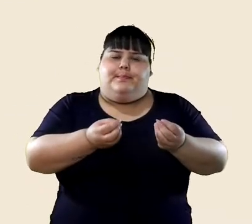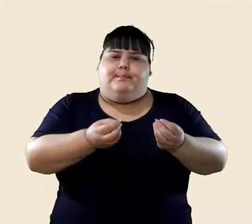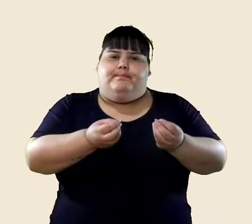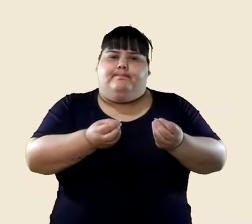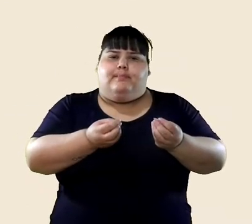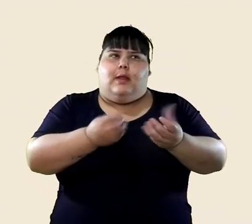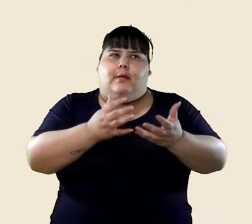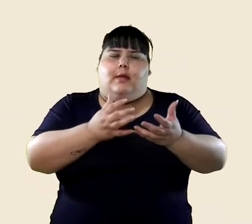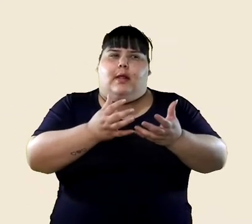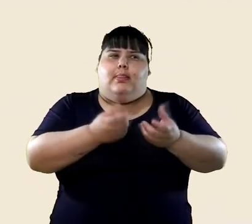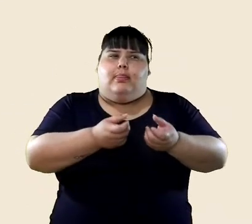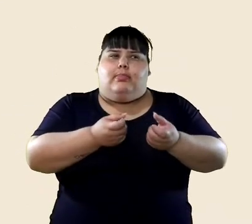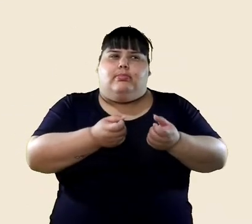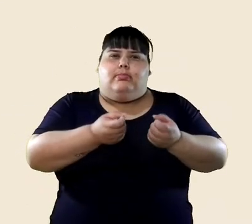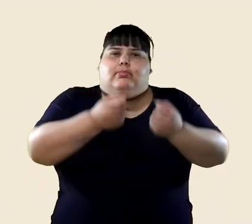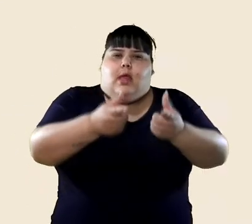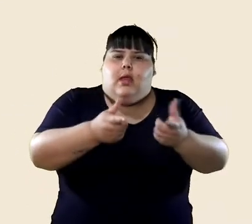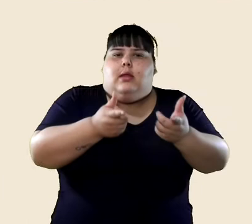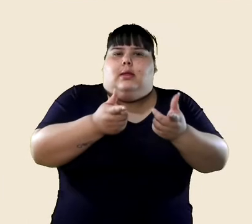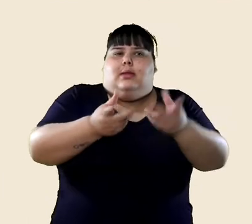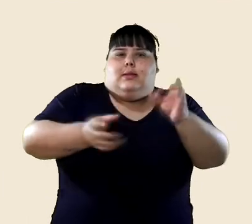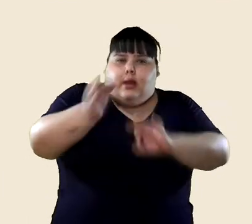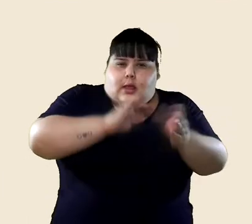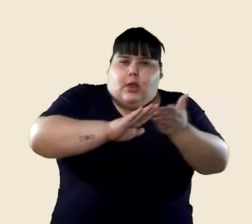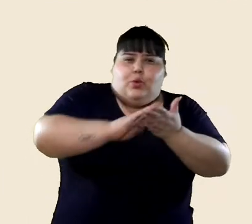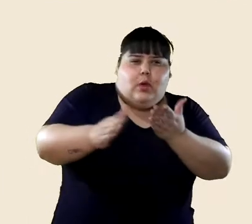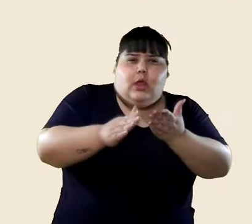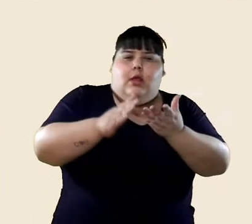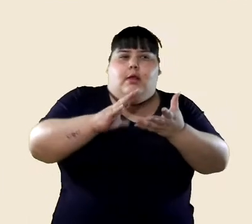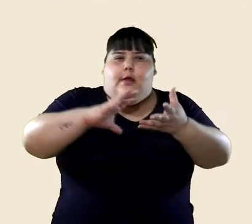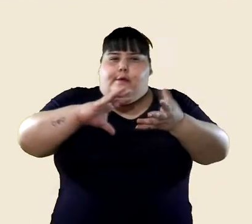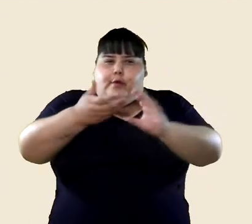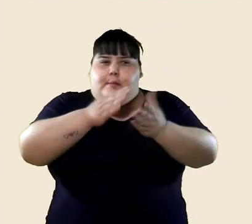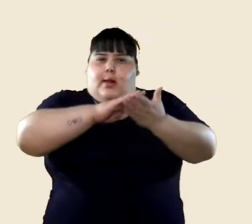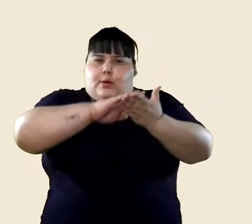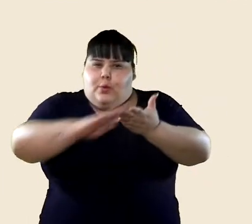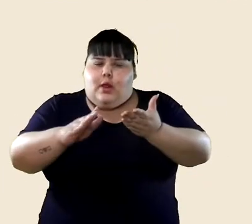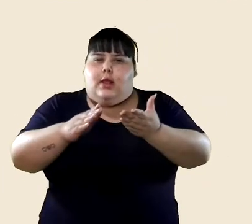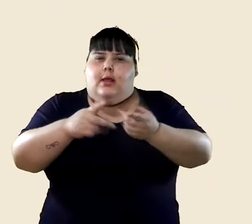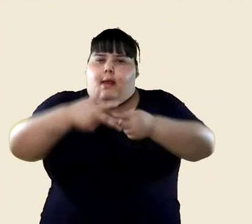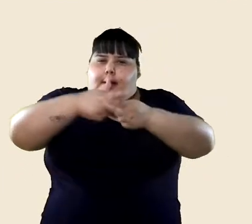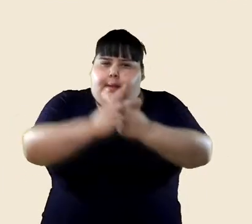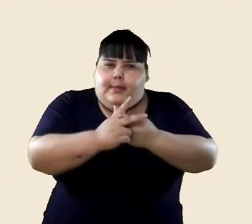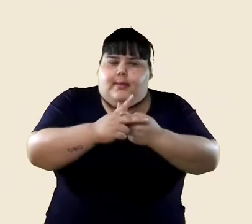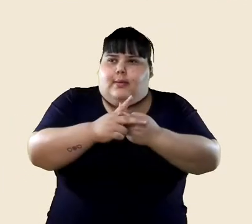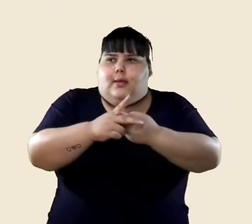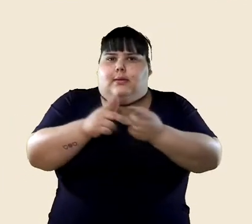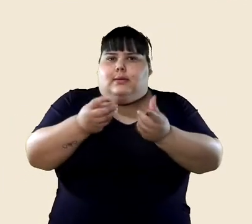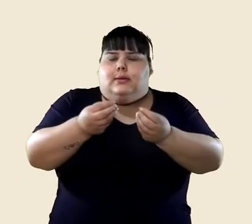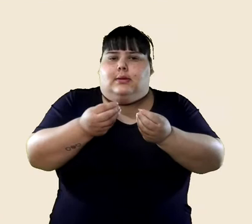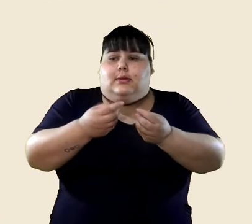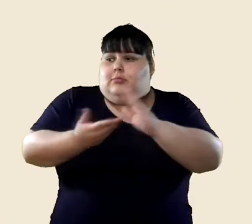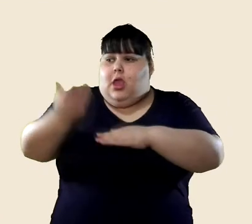más original posible, buscando las formas y los elementos que por ahí no conocíamos antes